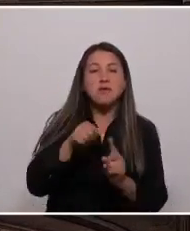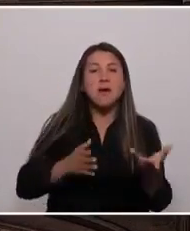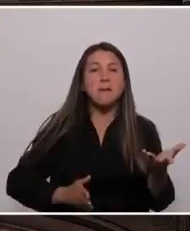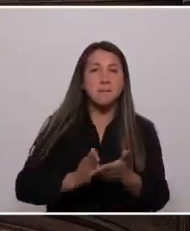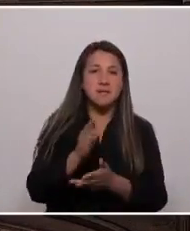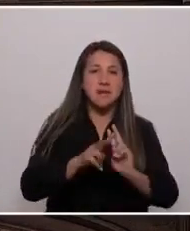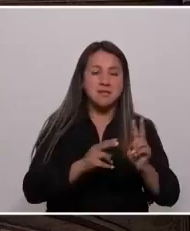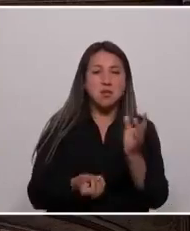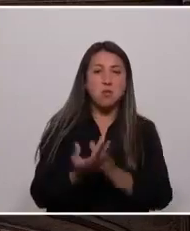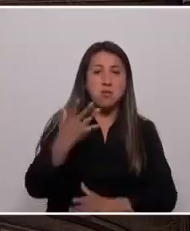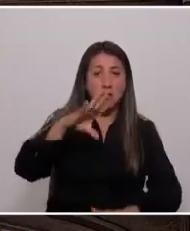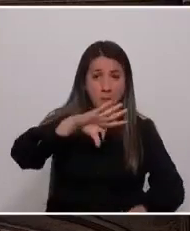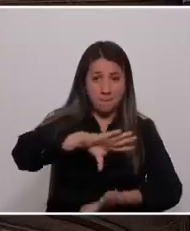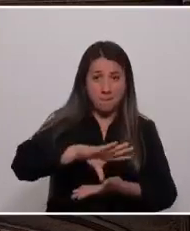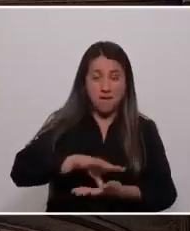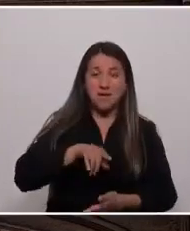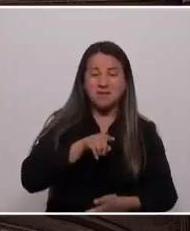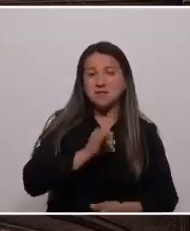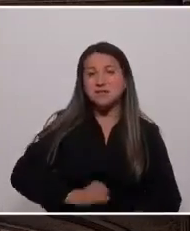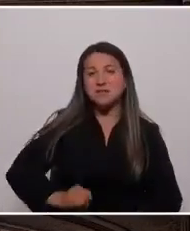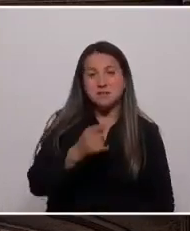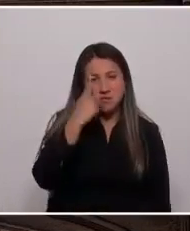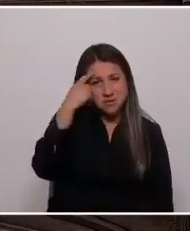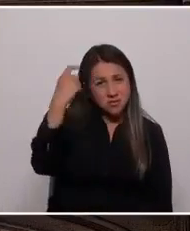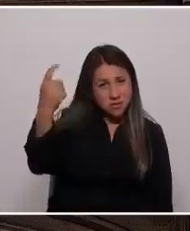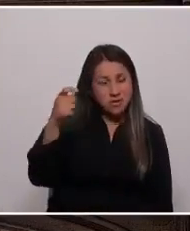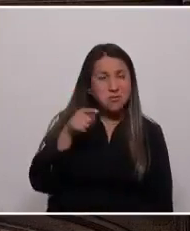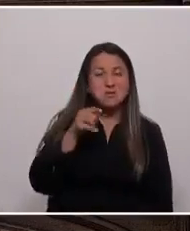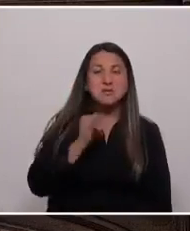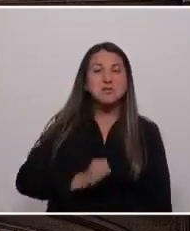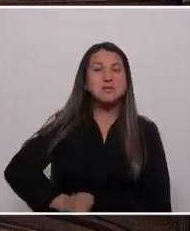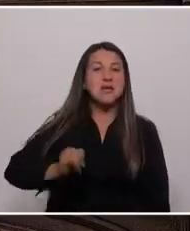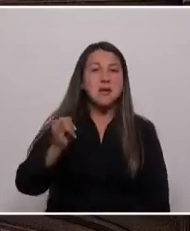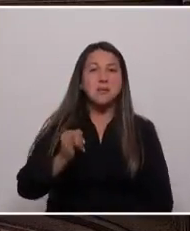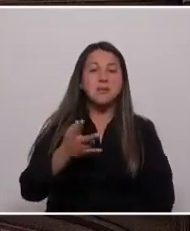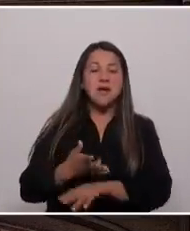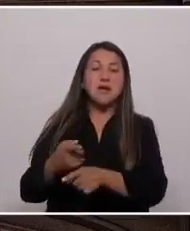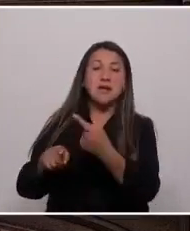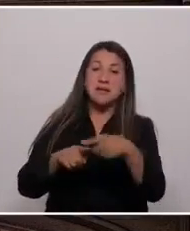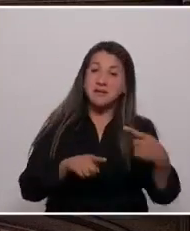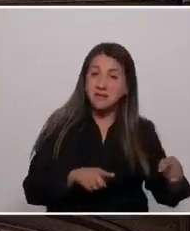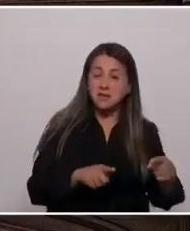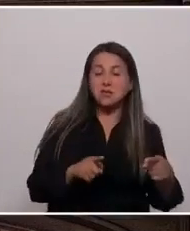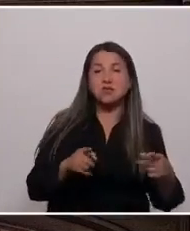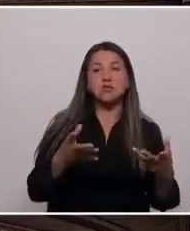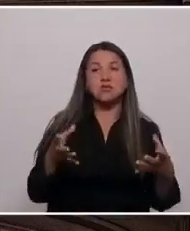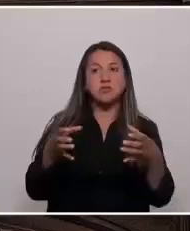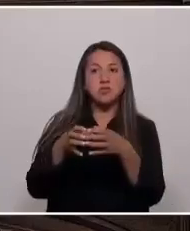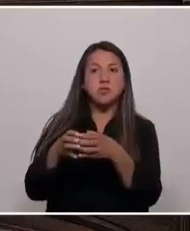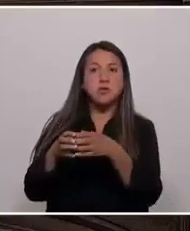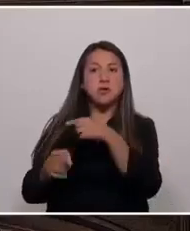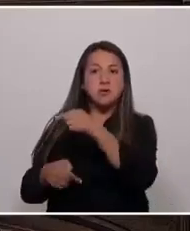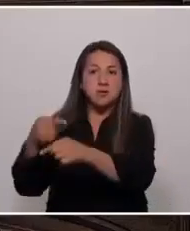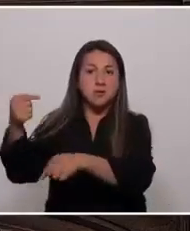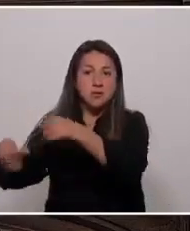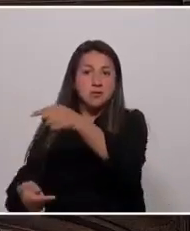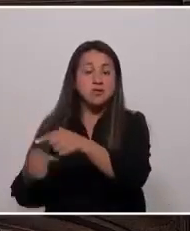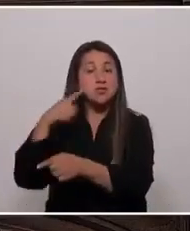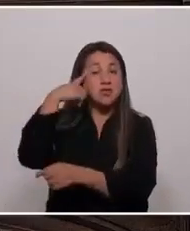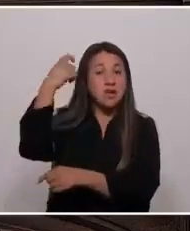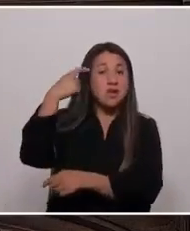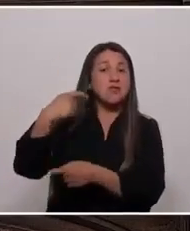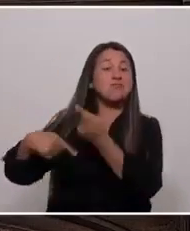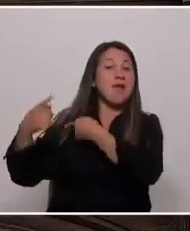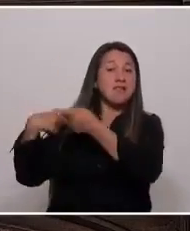país ese que siempre soñamos ese que trascienda distintas generaciones a nuestros abuelos y que enhorabuena podrán